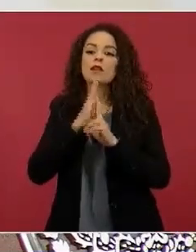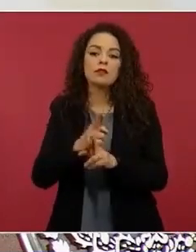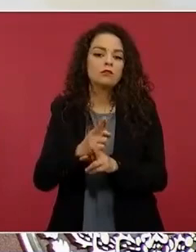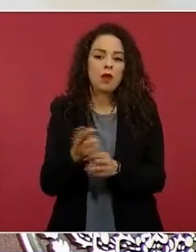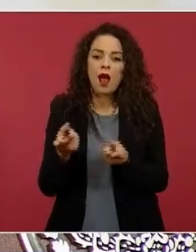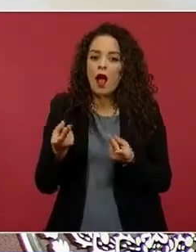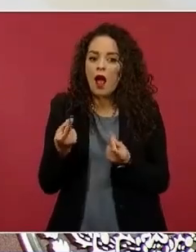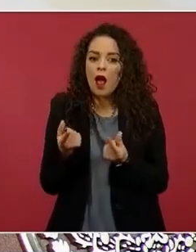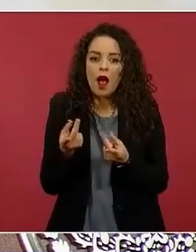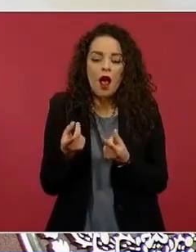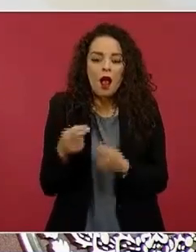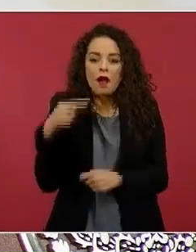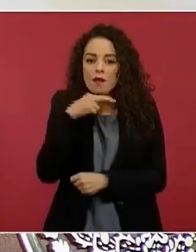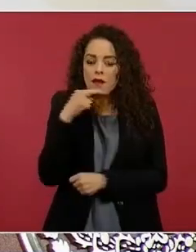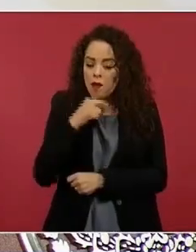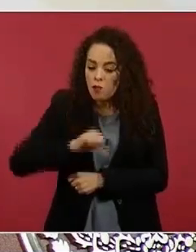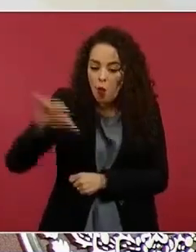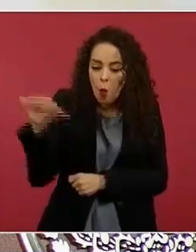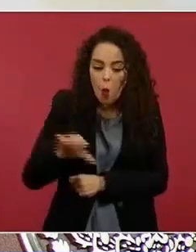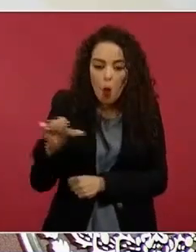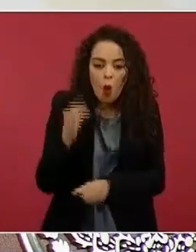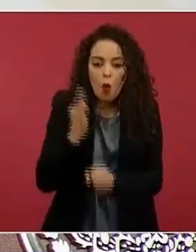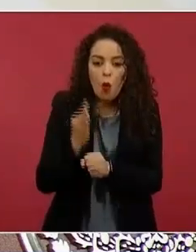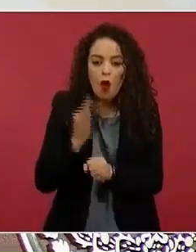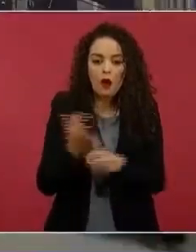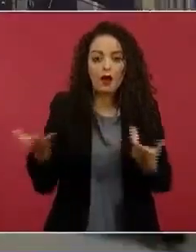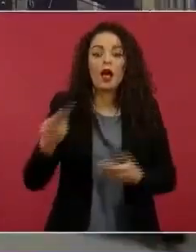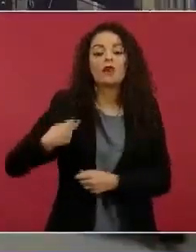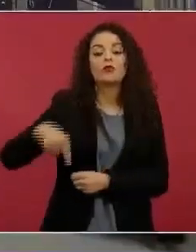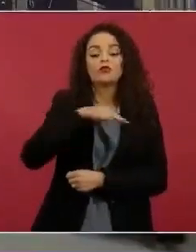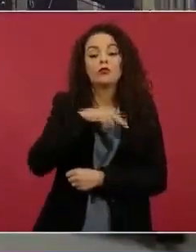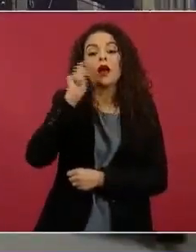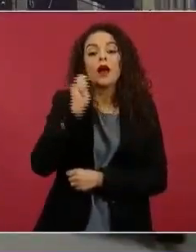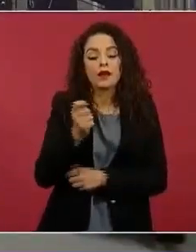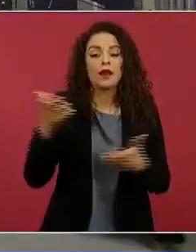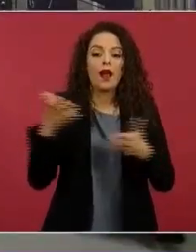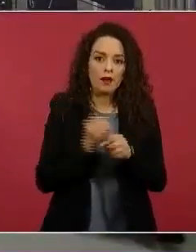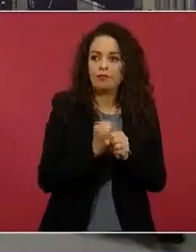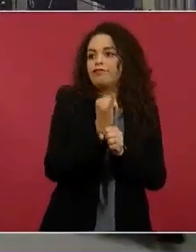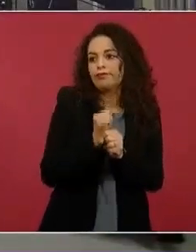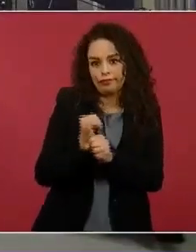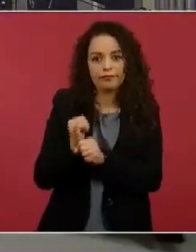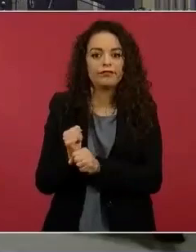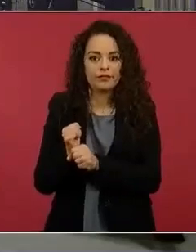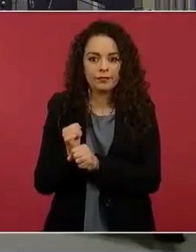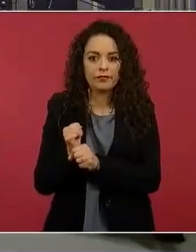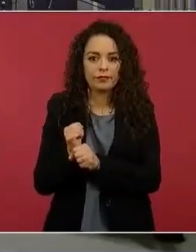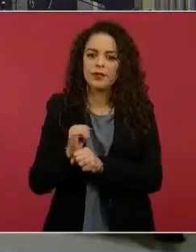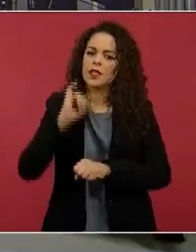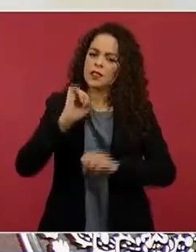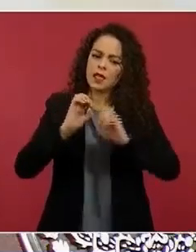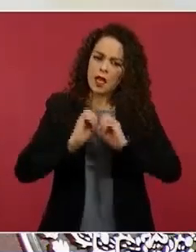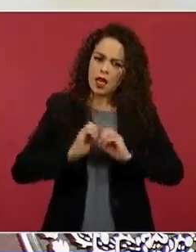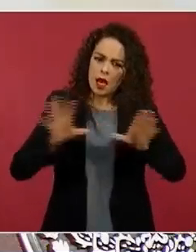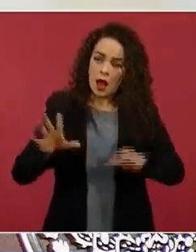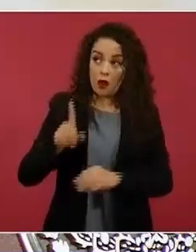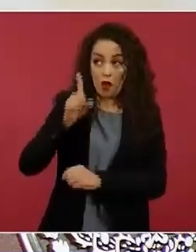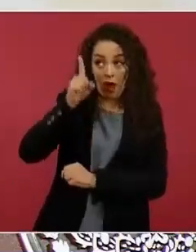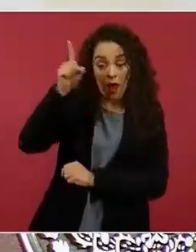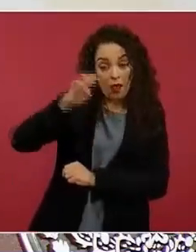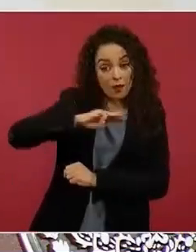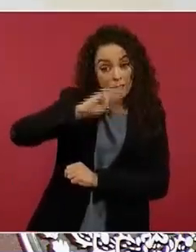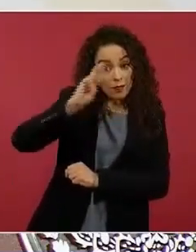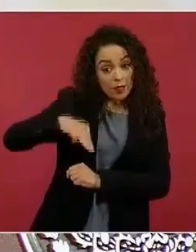inmediatos en lo que nosotros intervenimos. Claro que en el estado de Michoacán